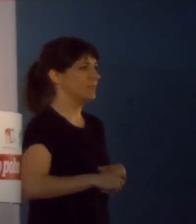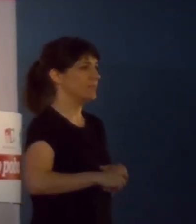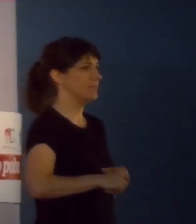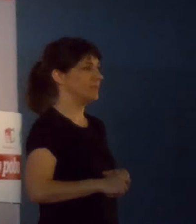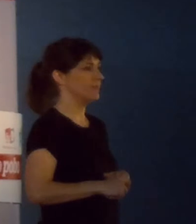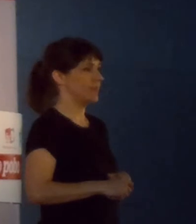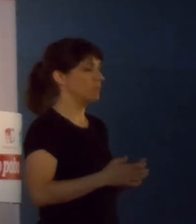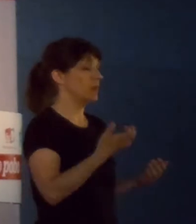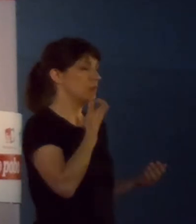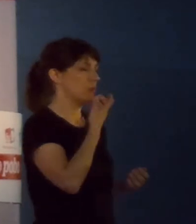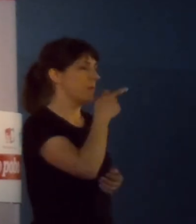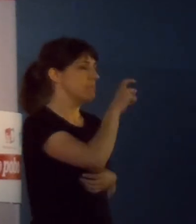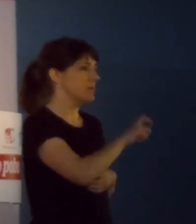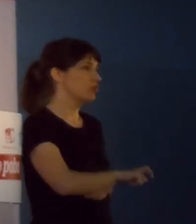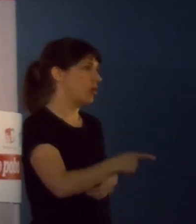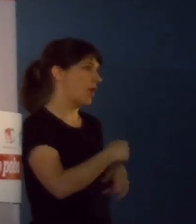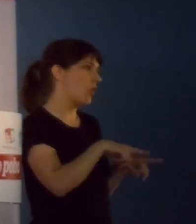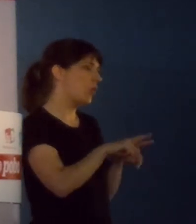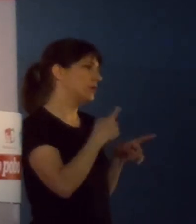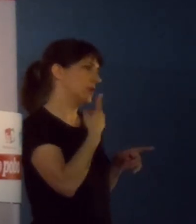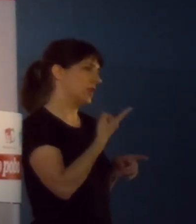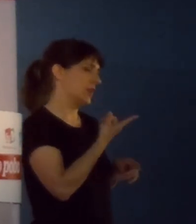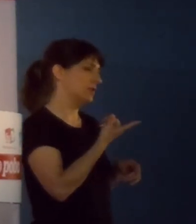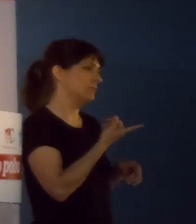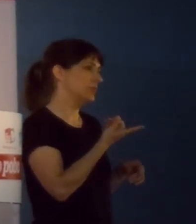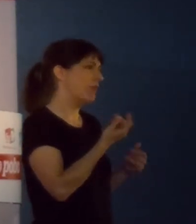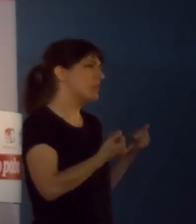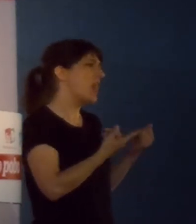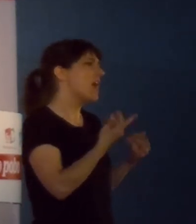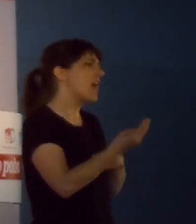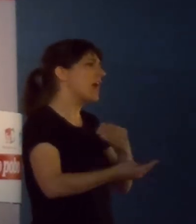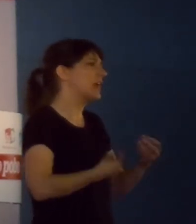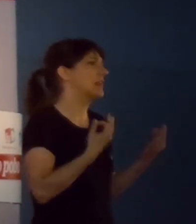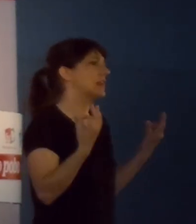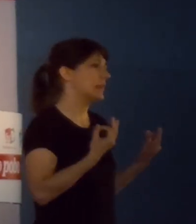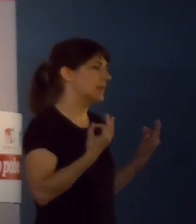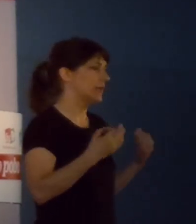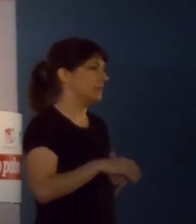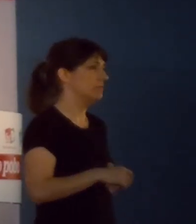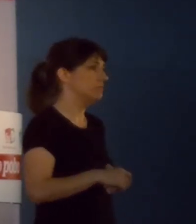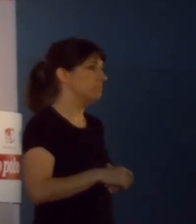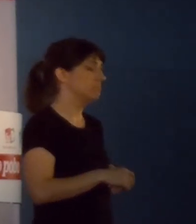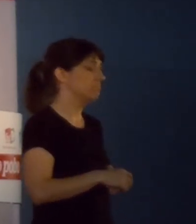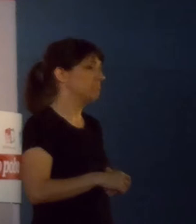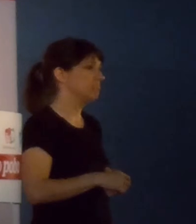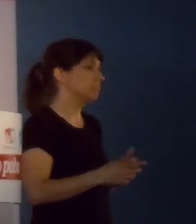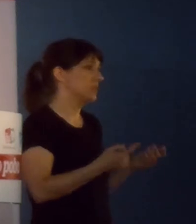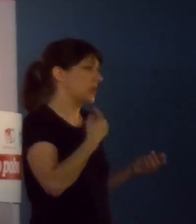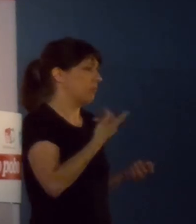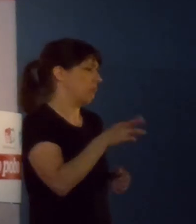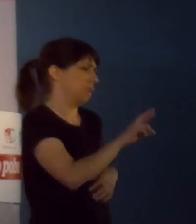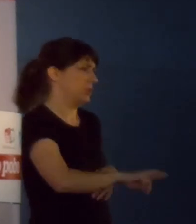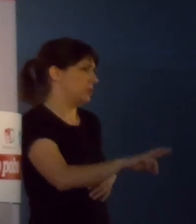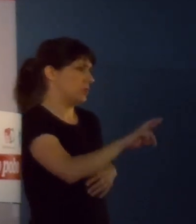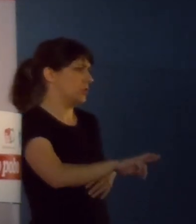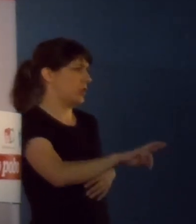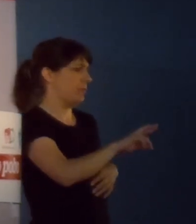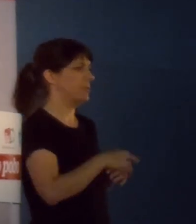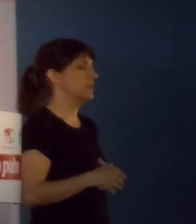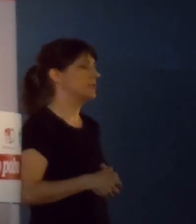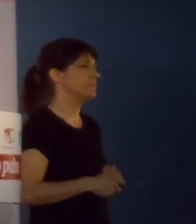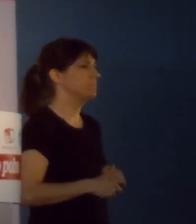sabedes, marxista, bueno, pois entón o que fai é simplemente decir que se repite.